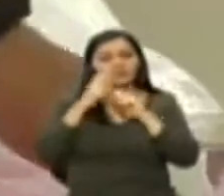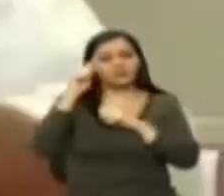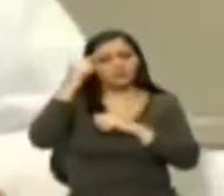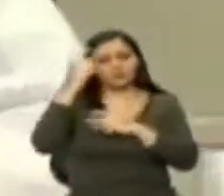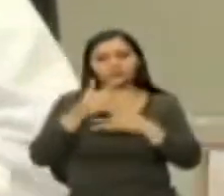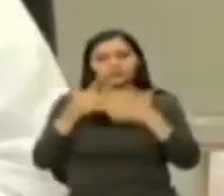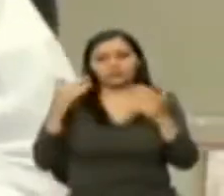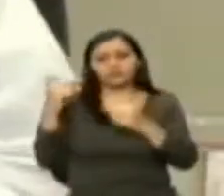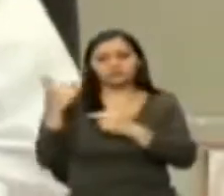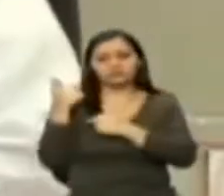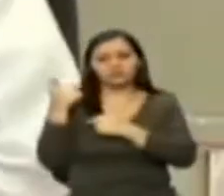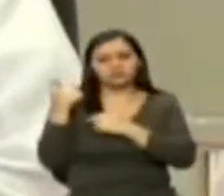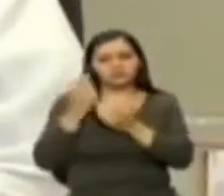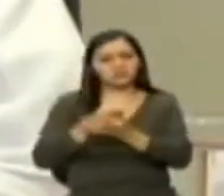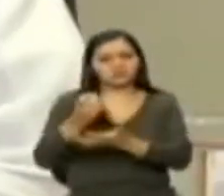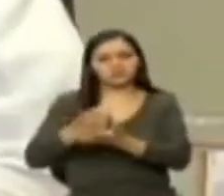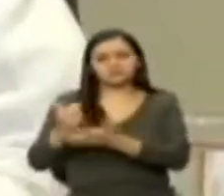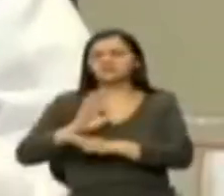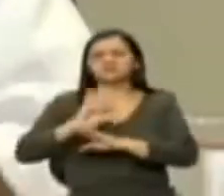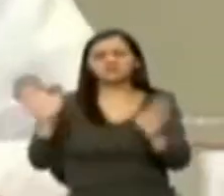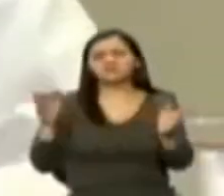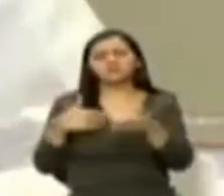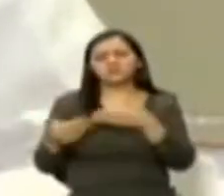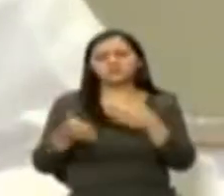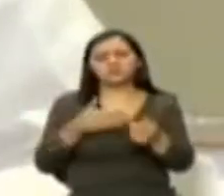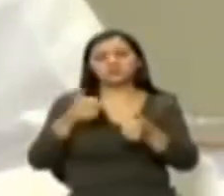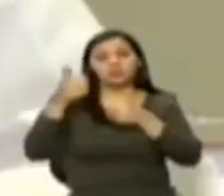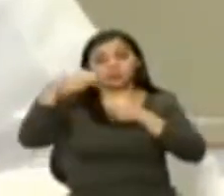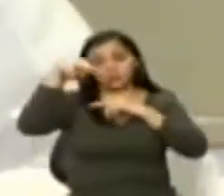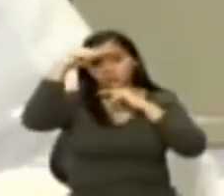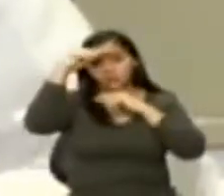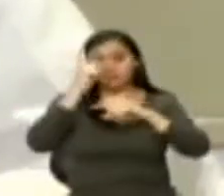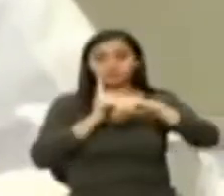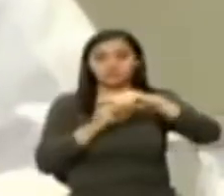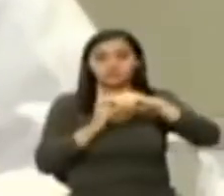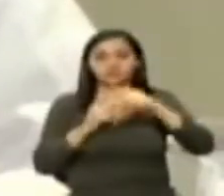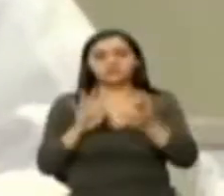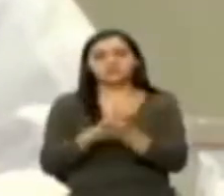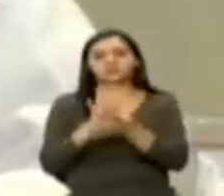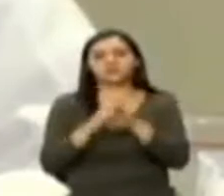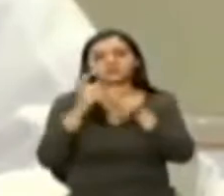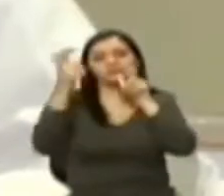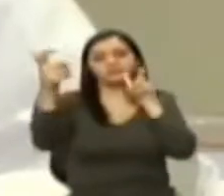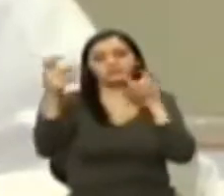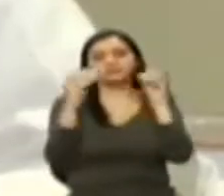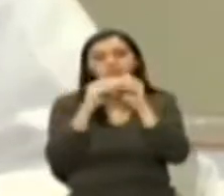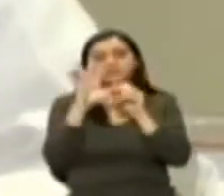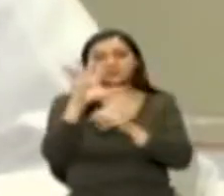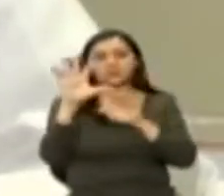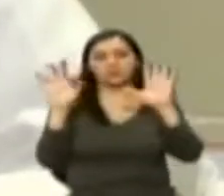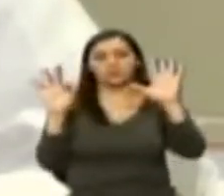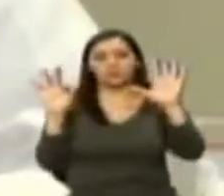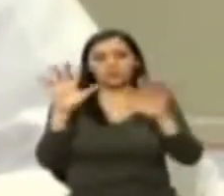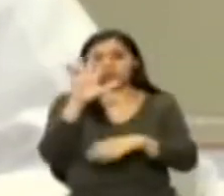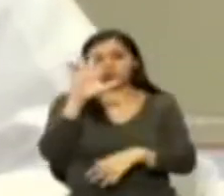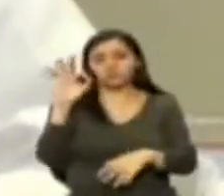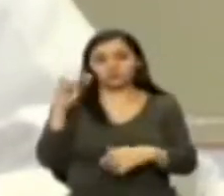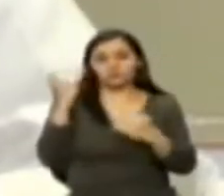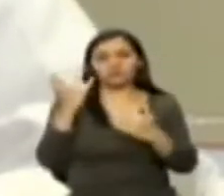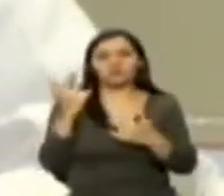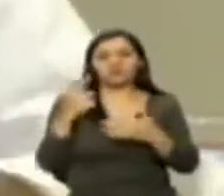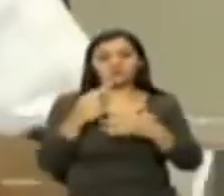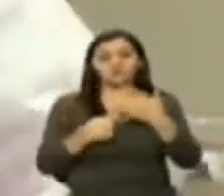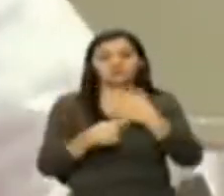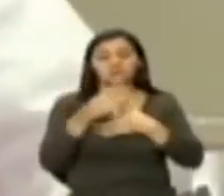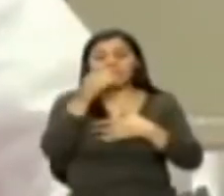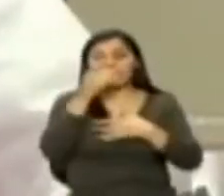bueno, no nos quememos esas cosas. La gran noticia es que hay una nueva escuela del milenio, con estas son 59, 13 en Amazonía. Fíjense,